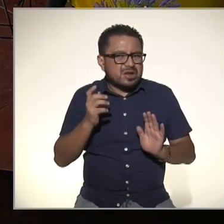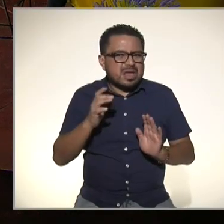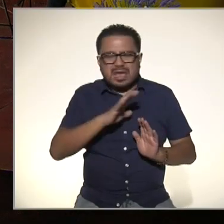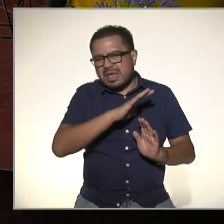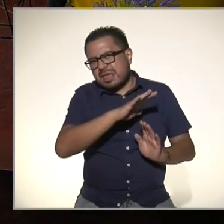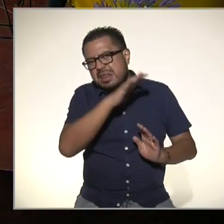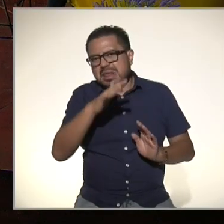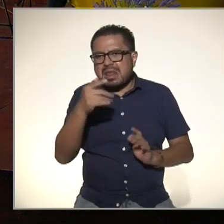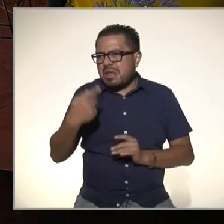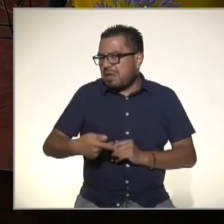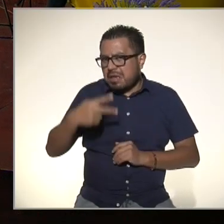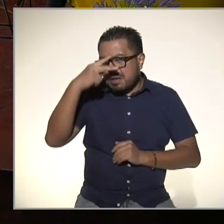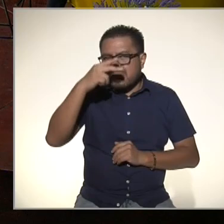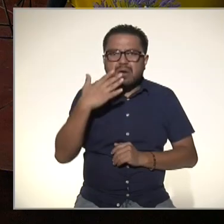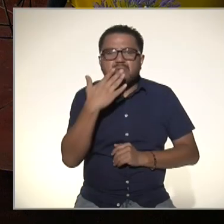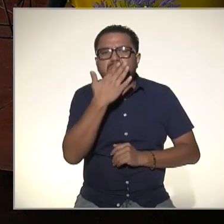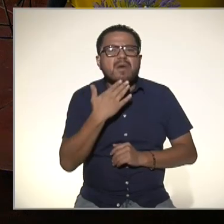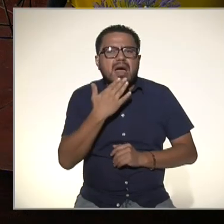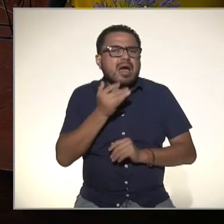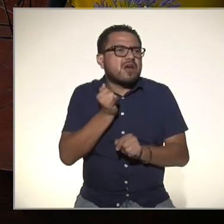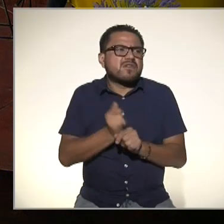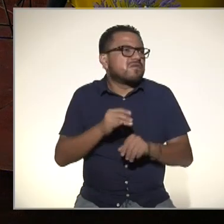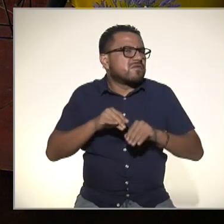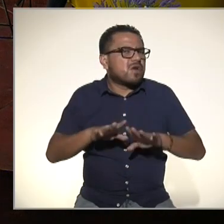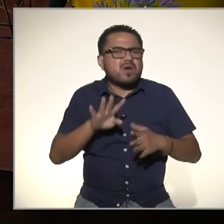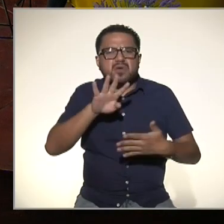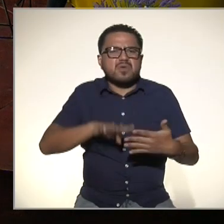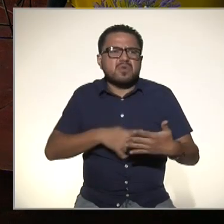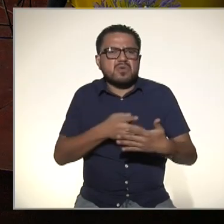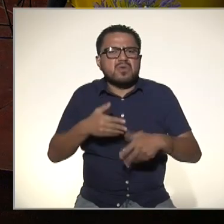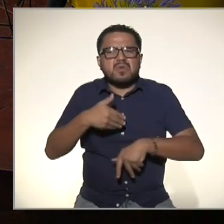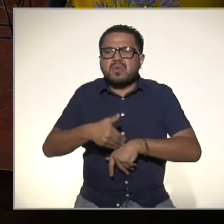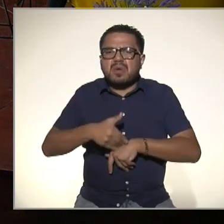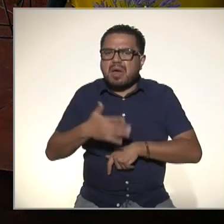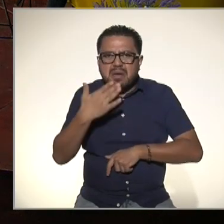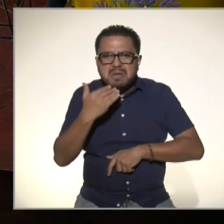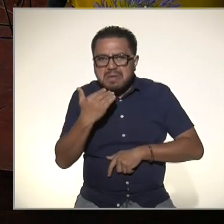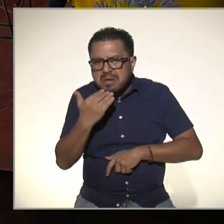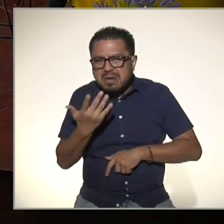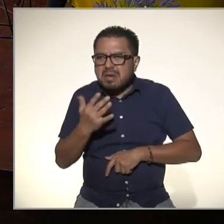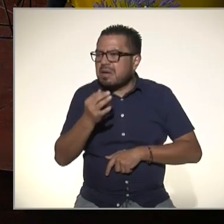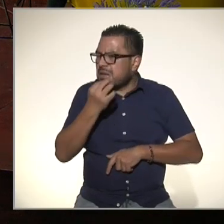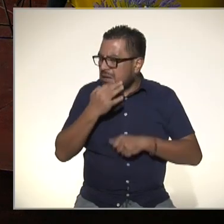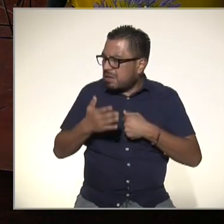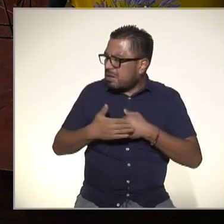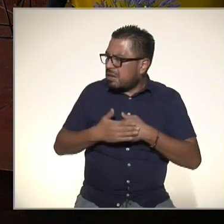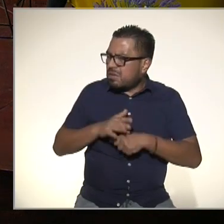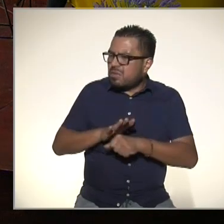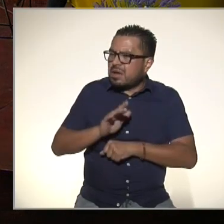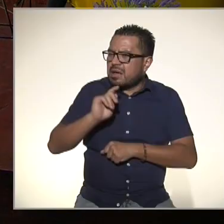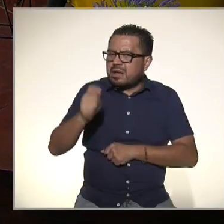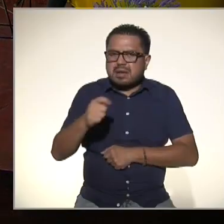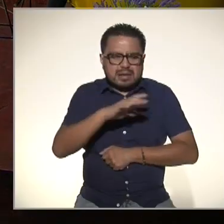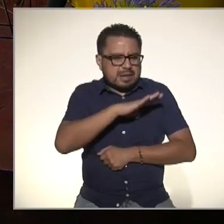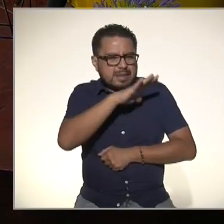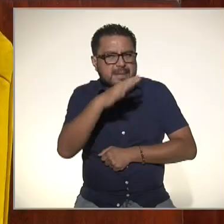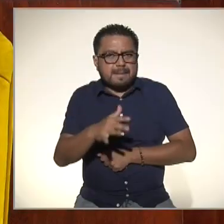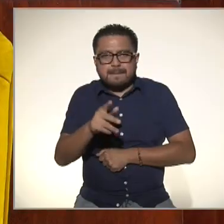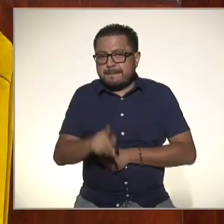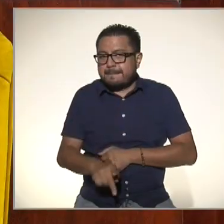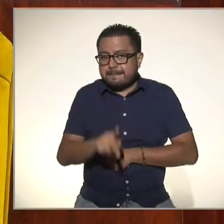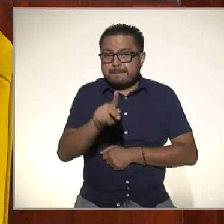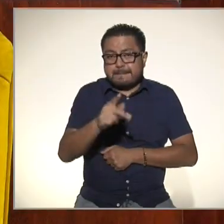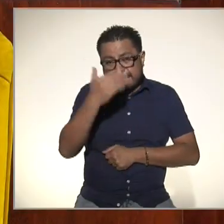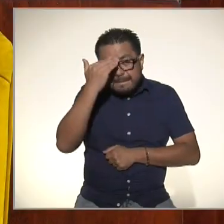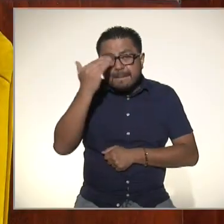no tenemos suficiente información, no tenemos estadísticas, no se producen estadísticas que nos digan cuál es el panorama general. Y sin embargo